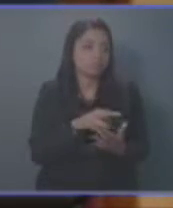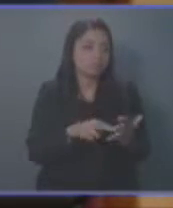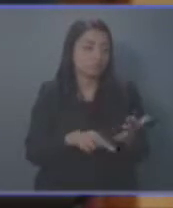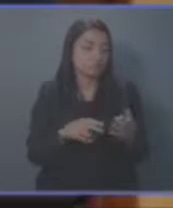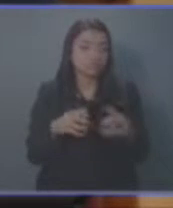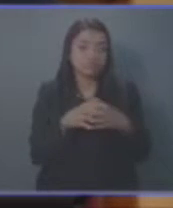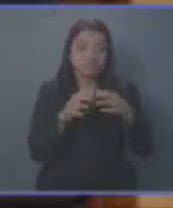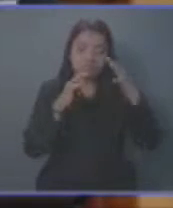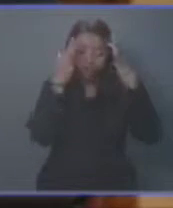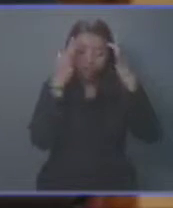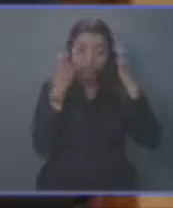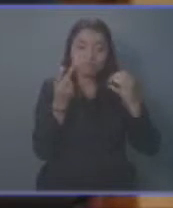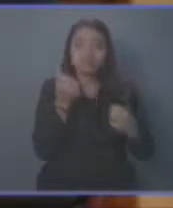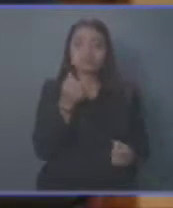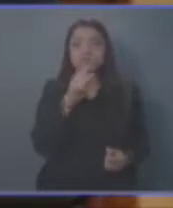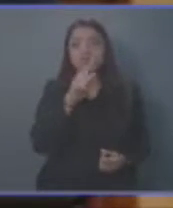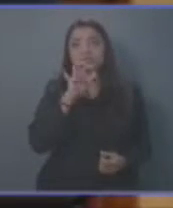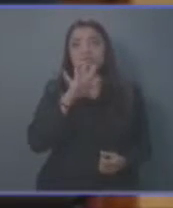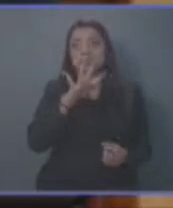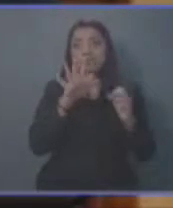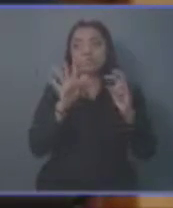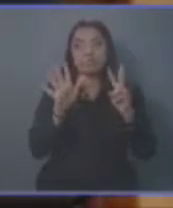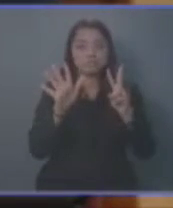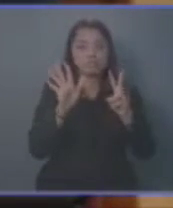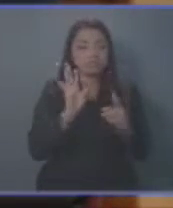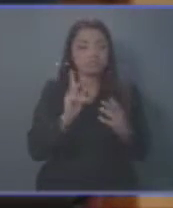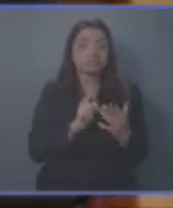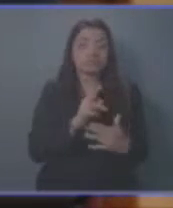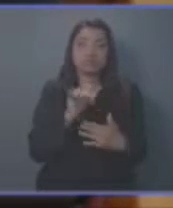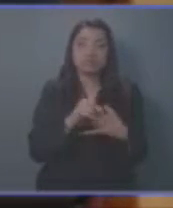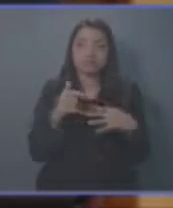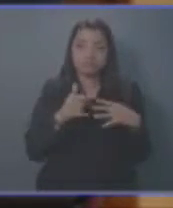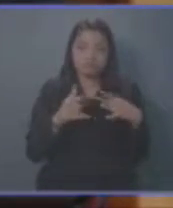Leído el dictamen 157 y su respectivo proyecto de decreto.